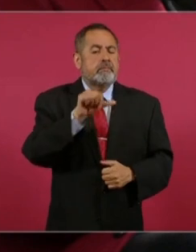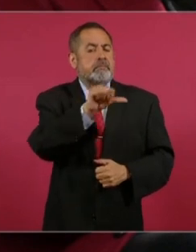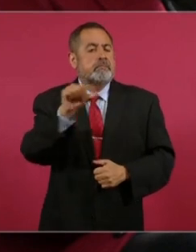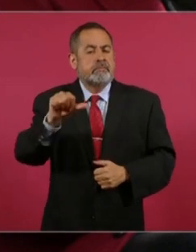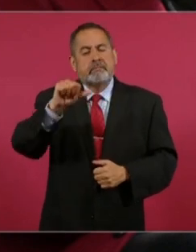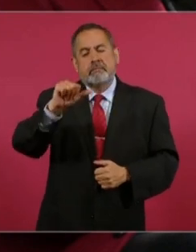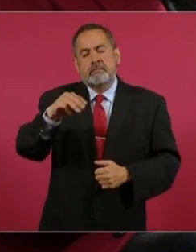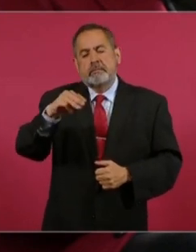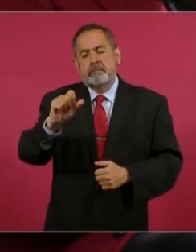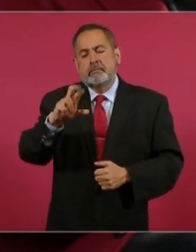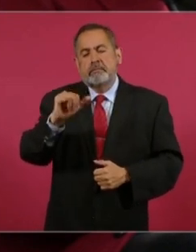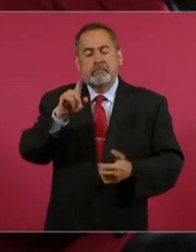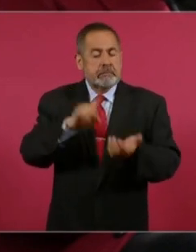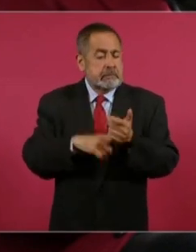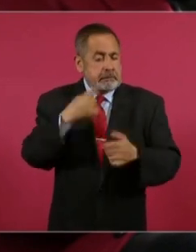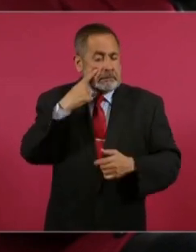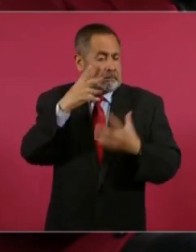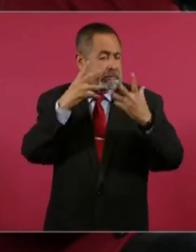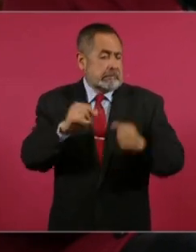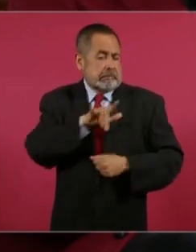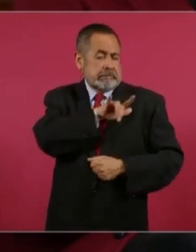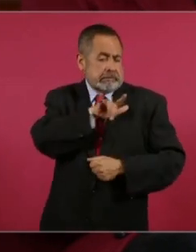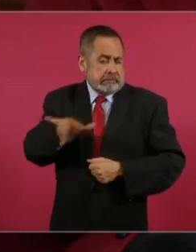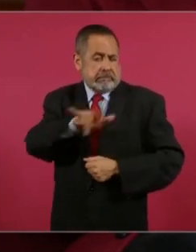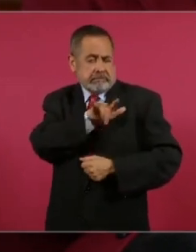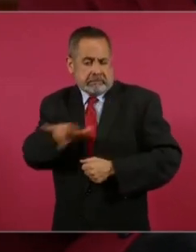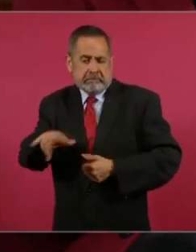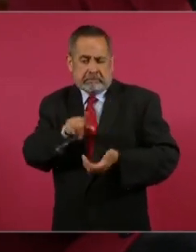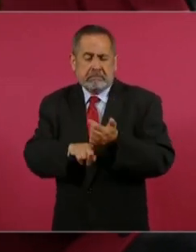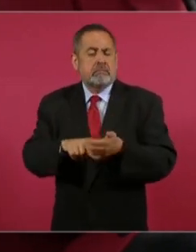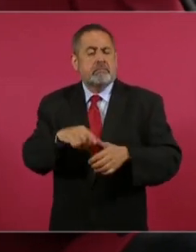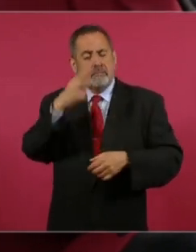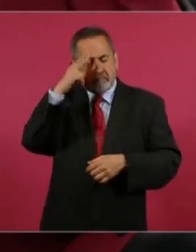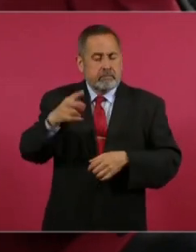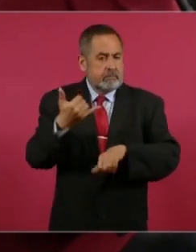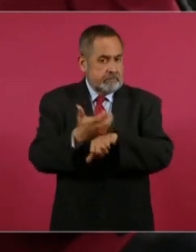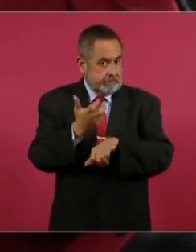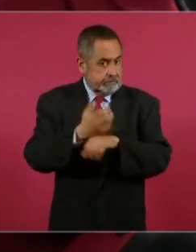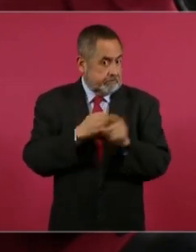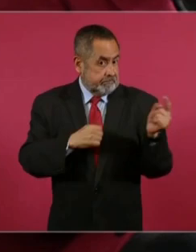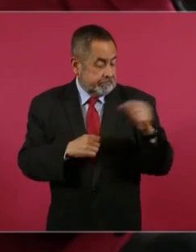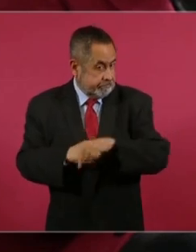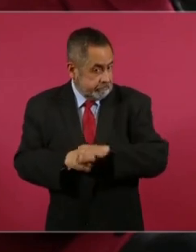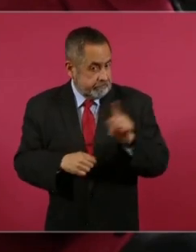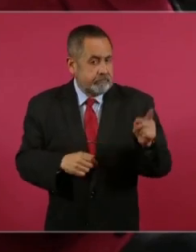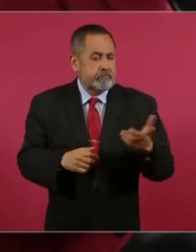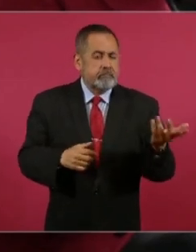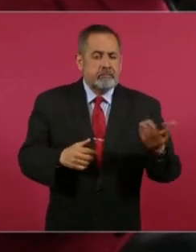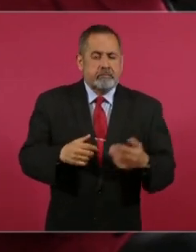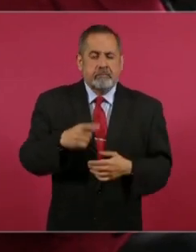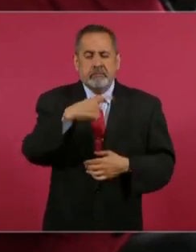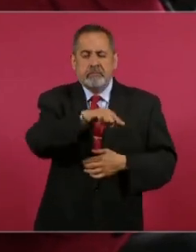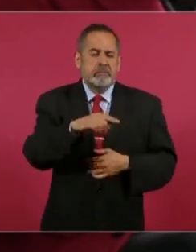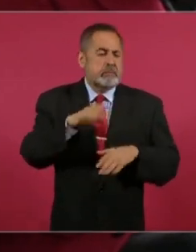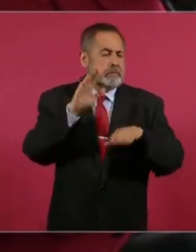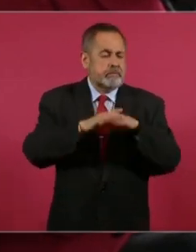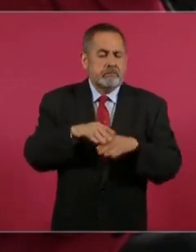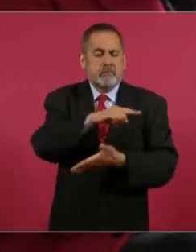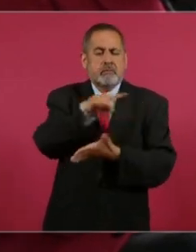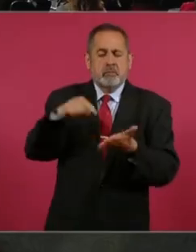aerolínea es la que más vuelos tiene entre México y Estados Unidos y los mejores slots?